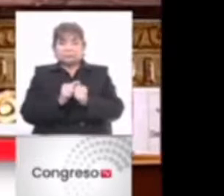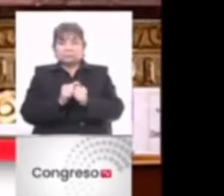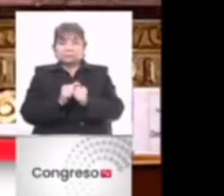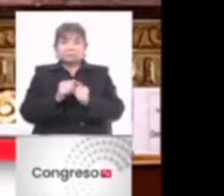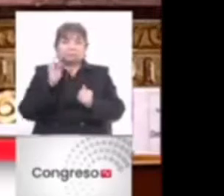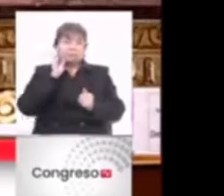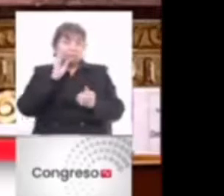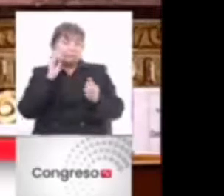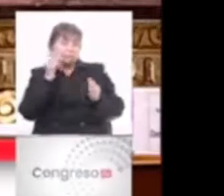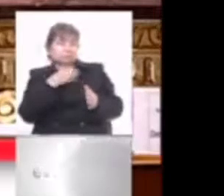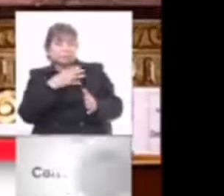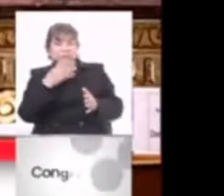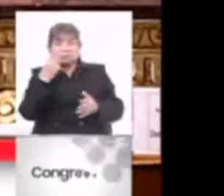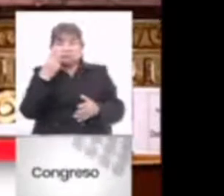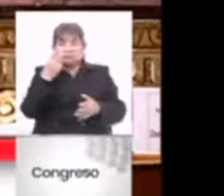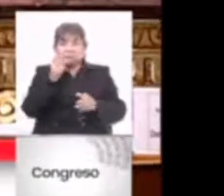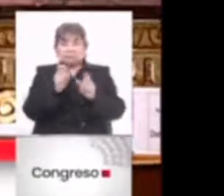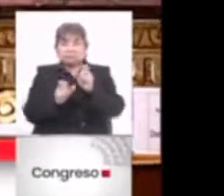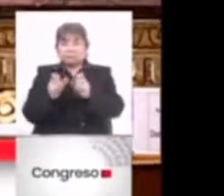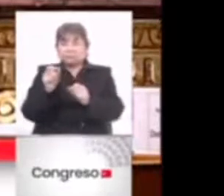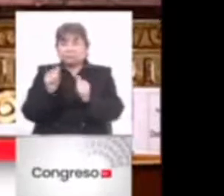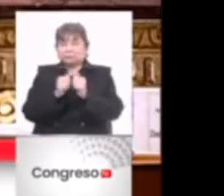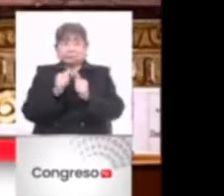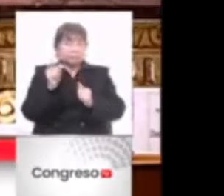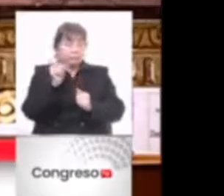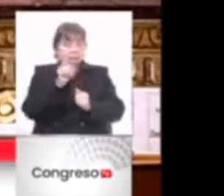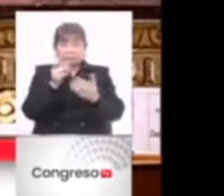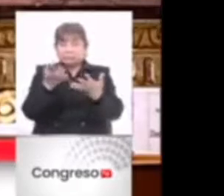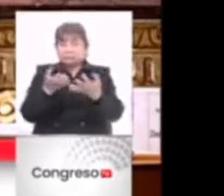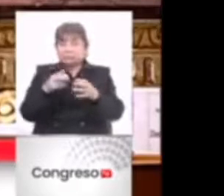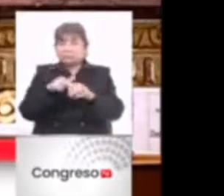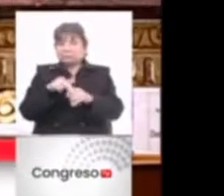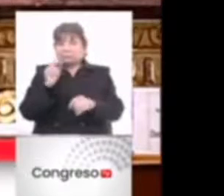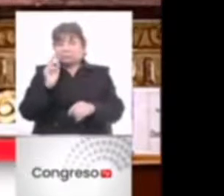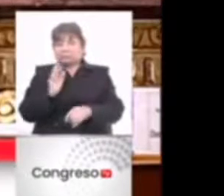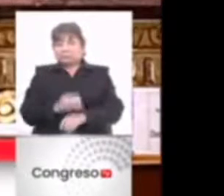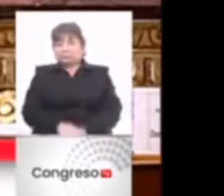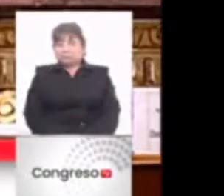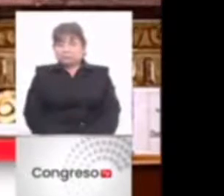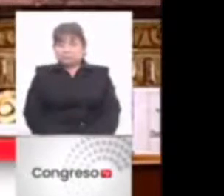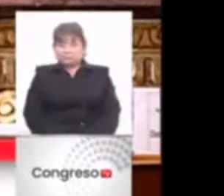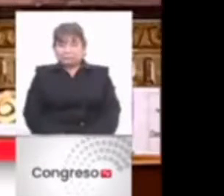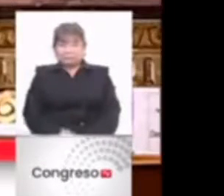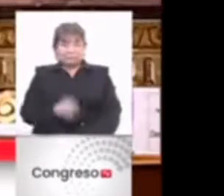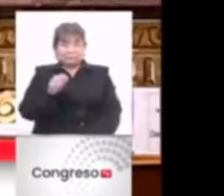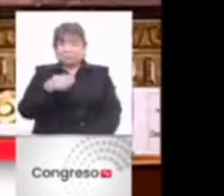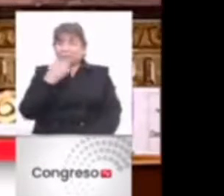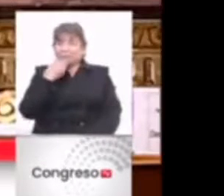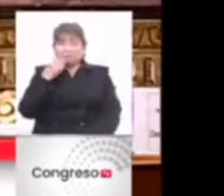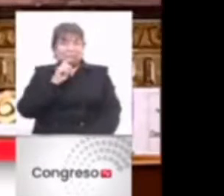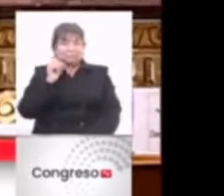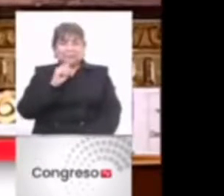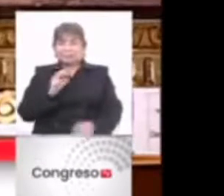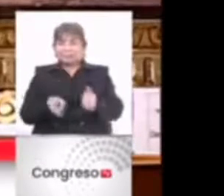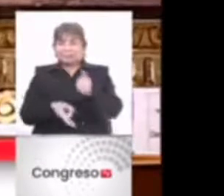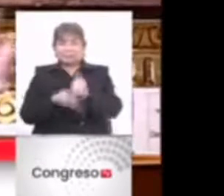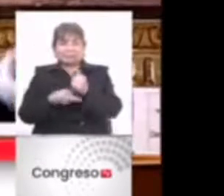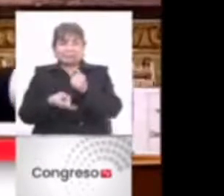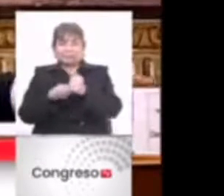manchar honras, ¿no?, porque dos personas no quieren dejar el cargo. Acá nadie está